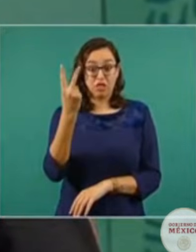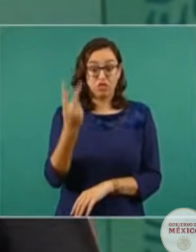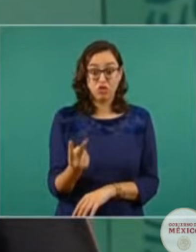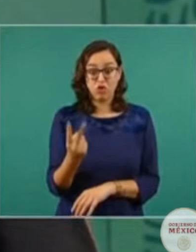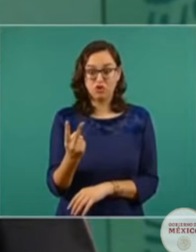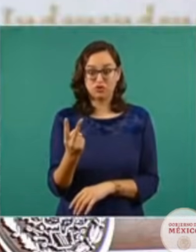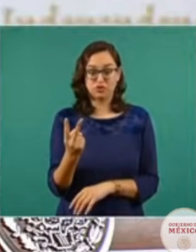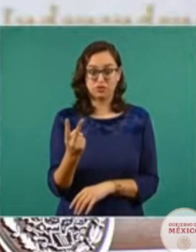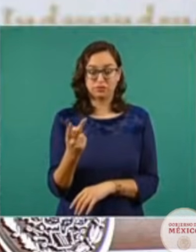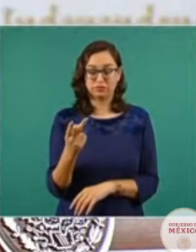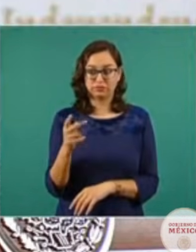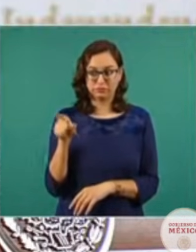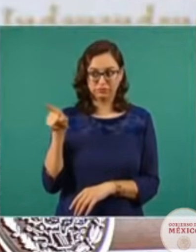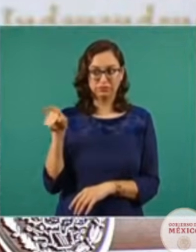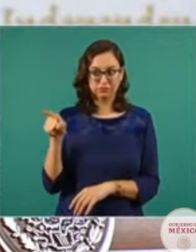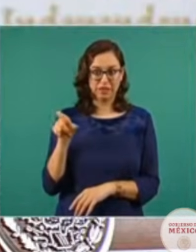incluso golpeando